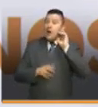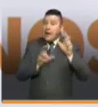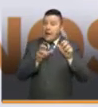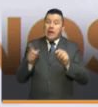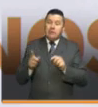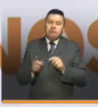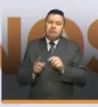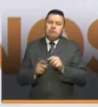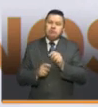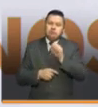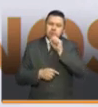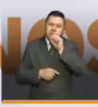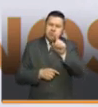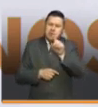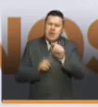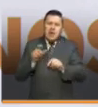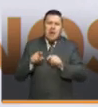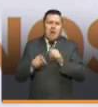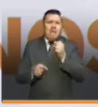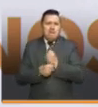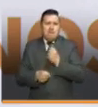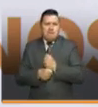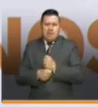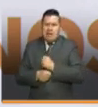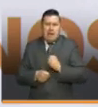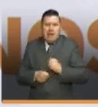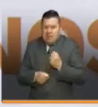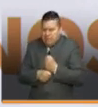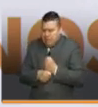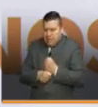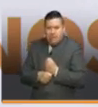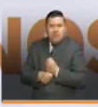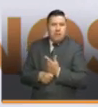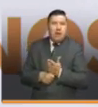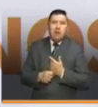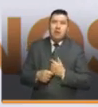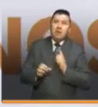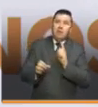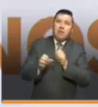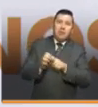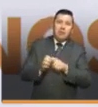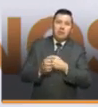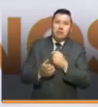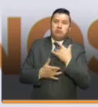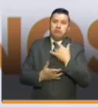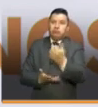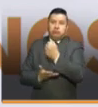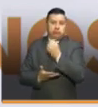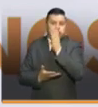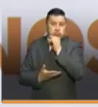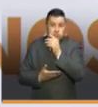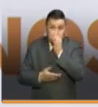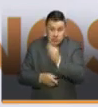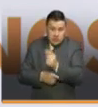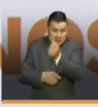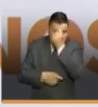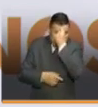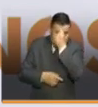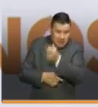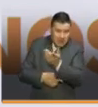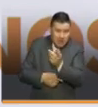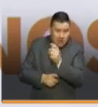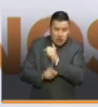un cuestionamiento en la misma dirección hay muchas personas que trabajan en la informalidad y que aseguran que no son beneficiarios del ingreso solidario van a ser tenidos en cuenta